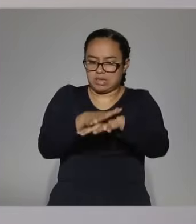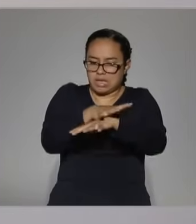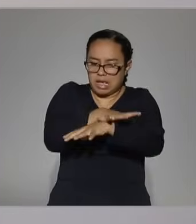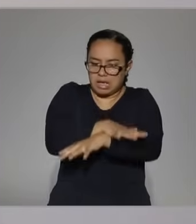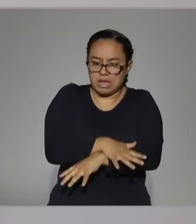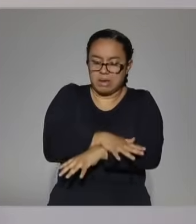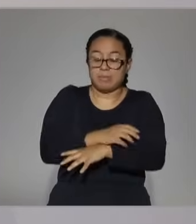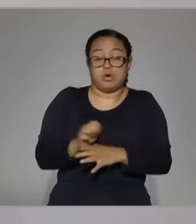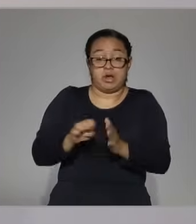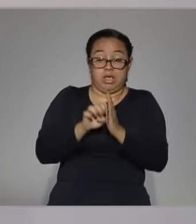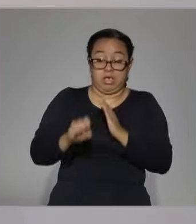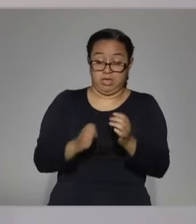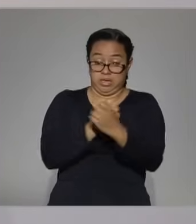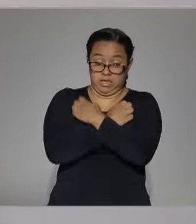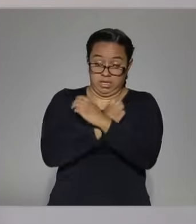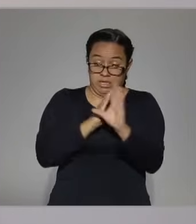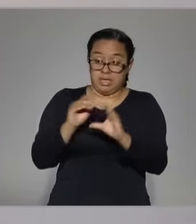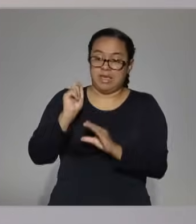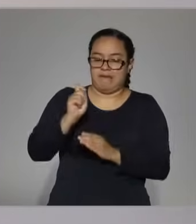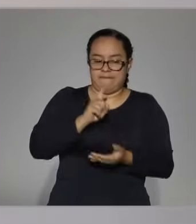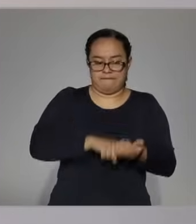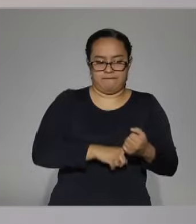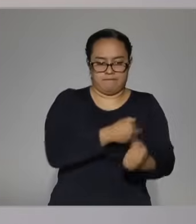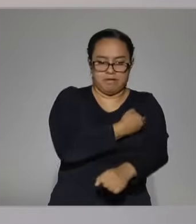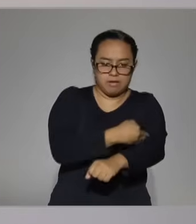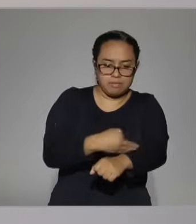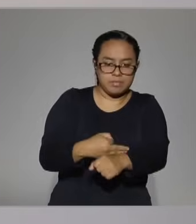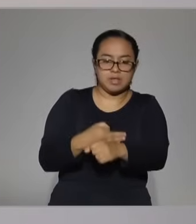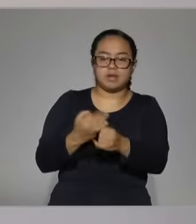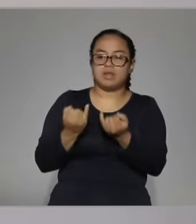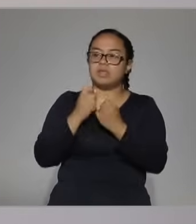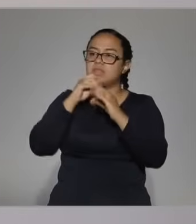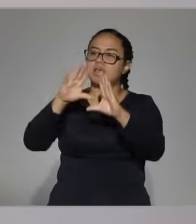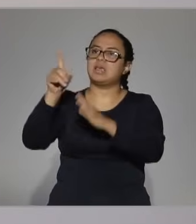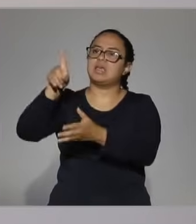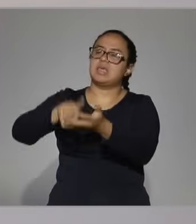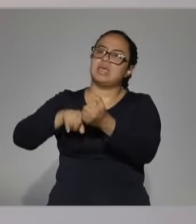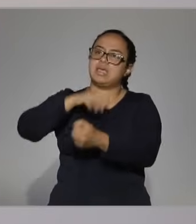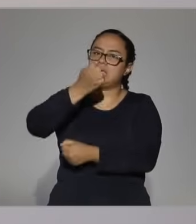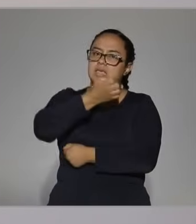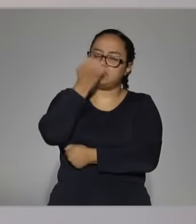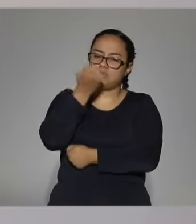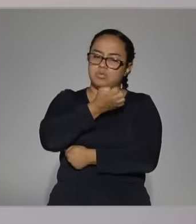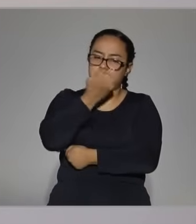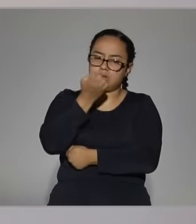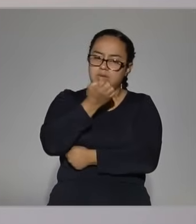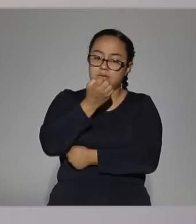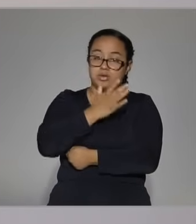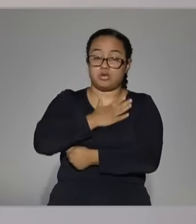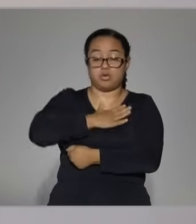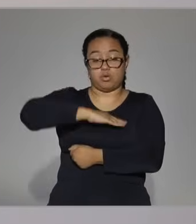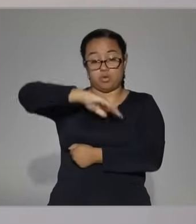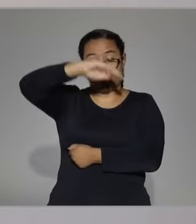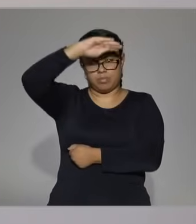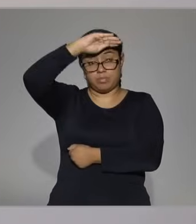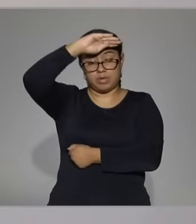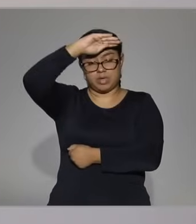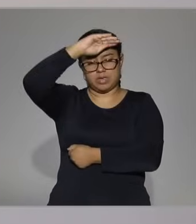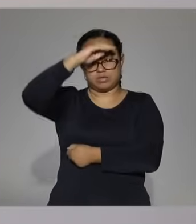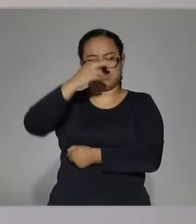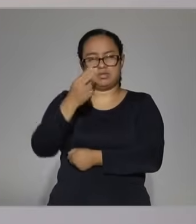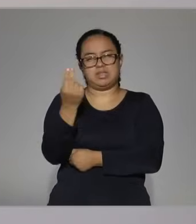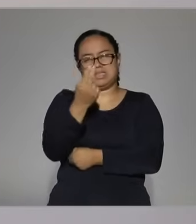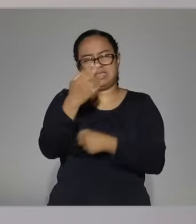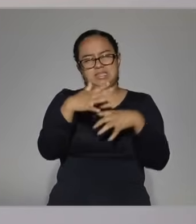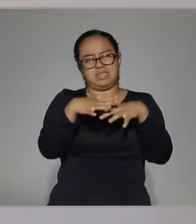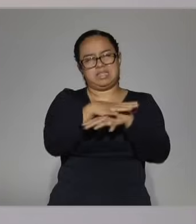es de que la educación es en la familia y la enseñanza en las escuelas. Yo creo que más bien había que cambiar los